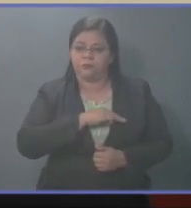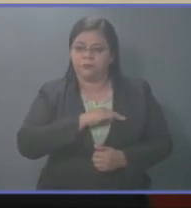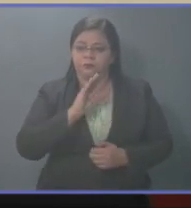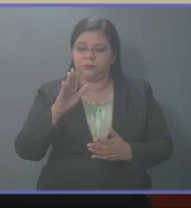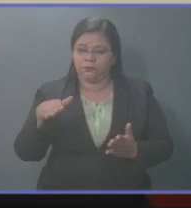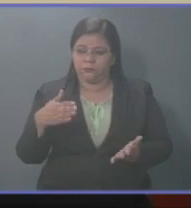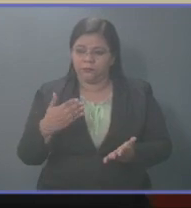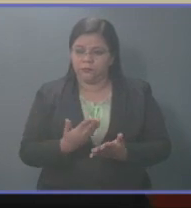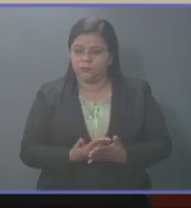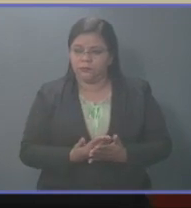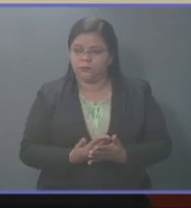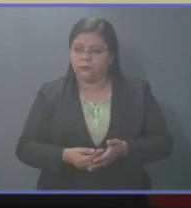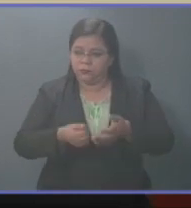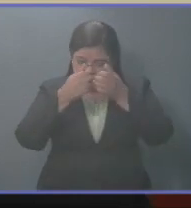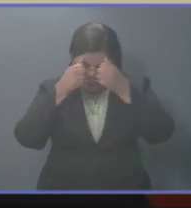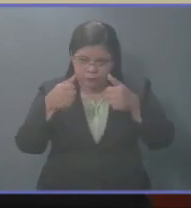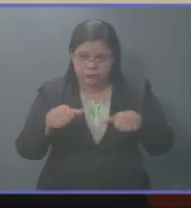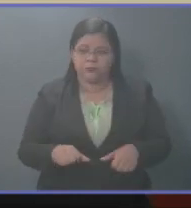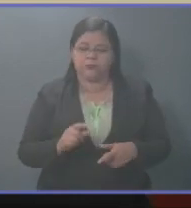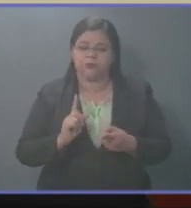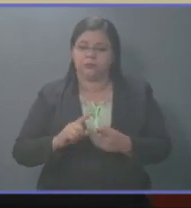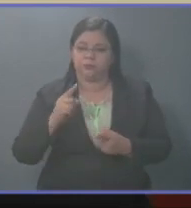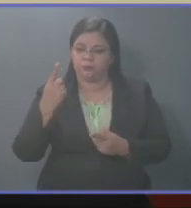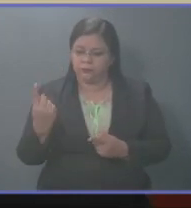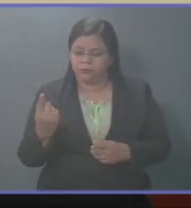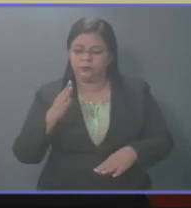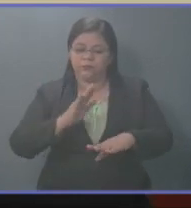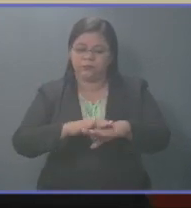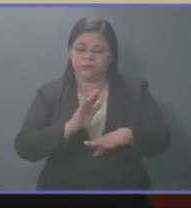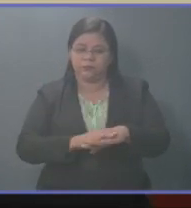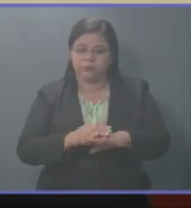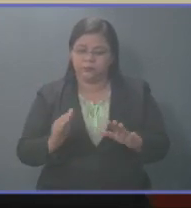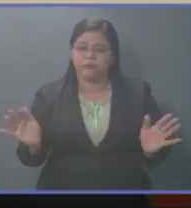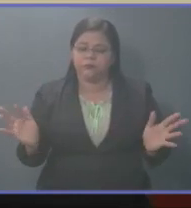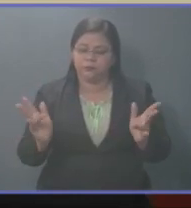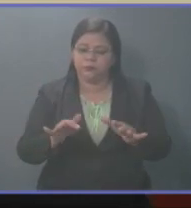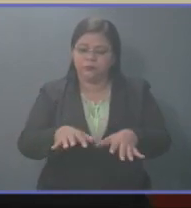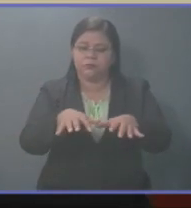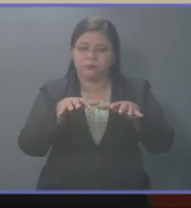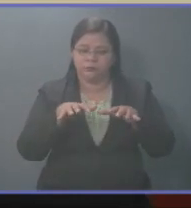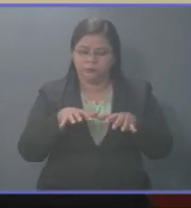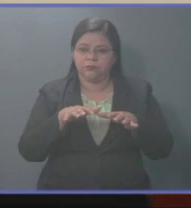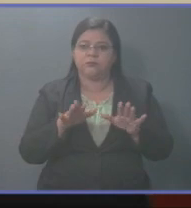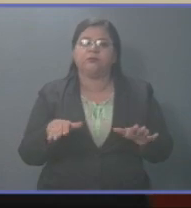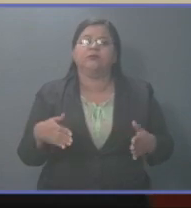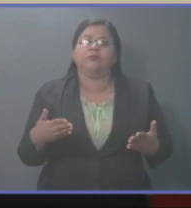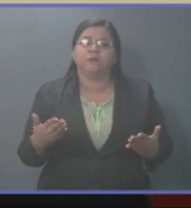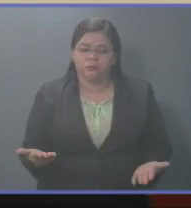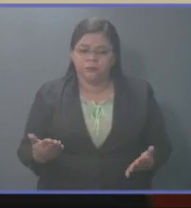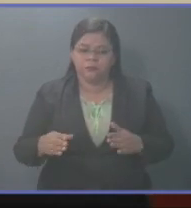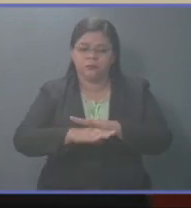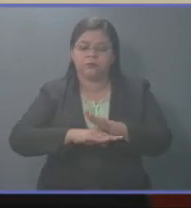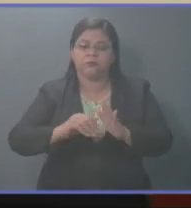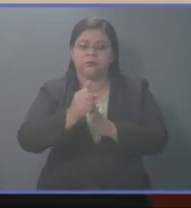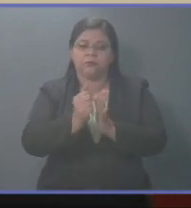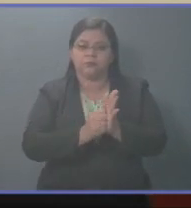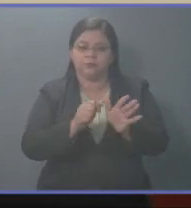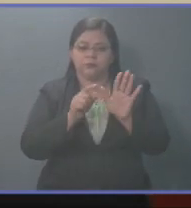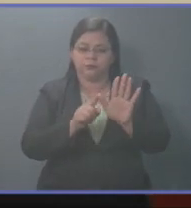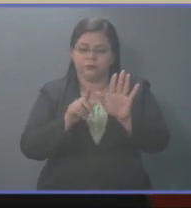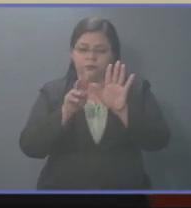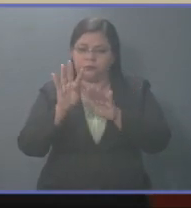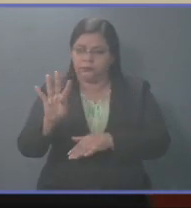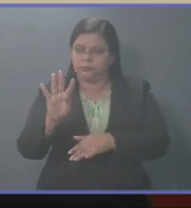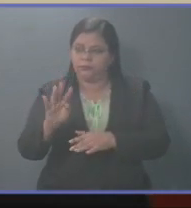unanimidad, acuerda a convocar a la Asamblea Legislativa para que, conforme al artículo